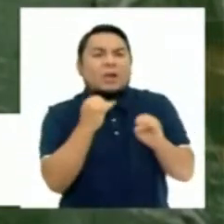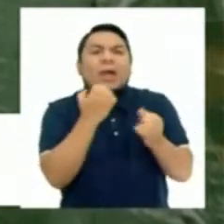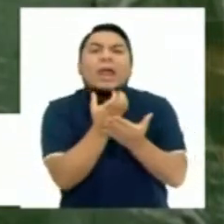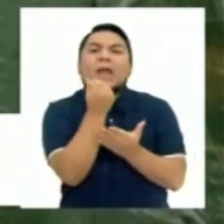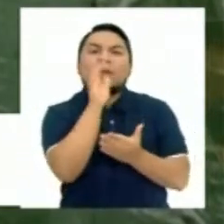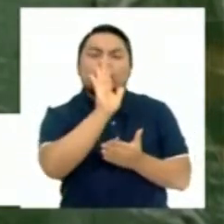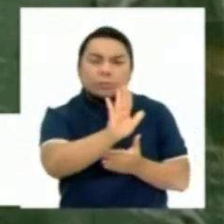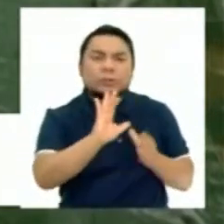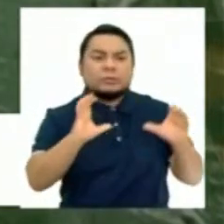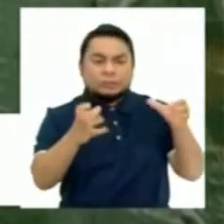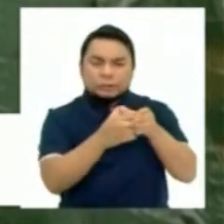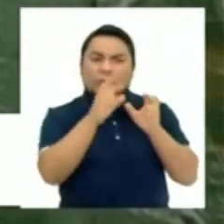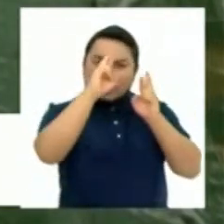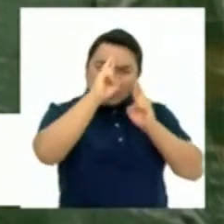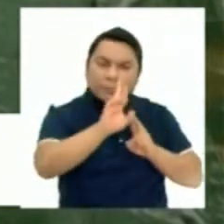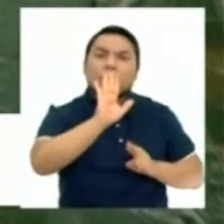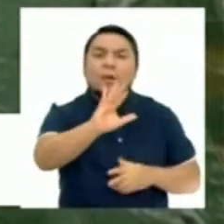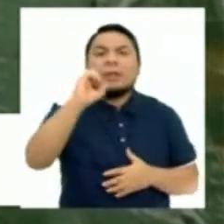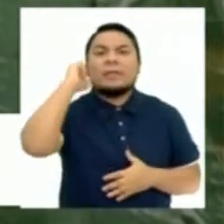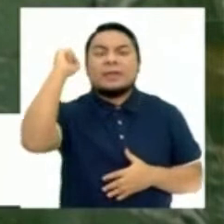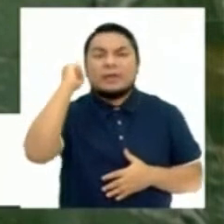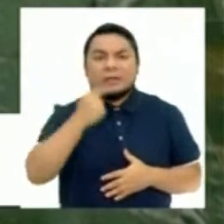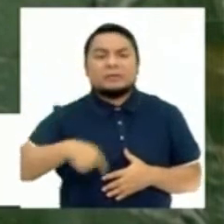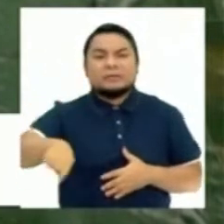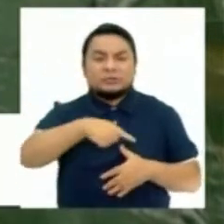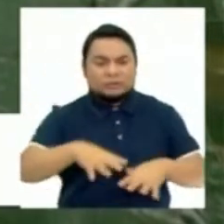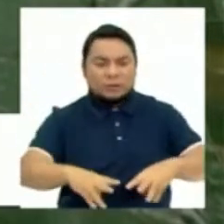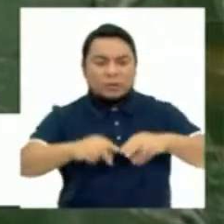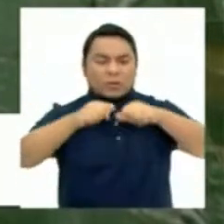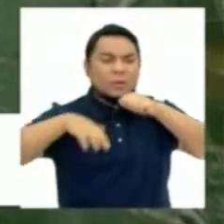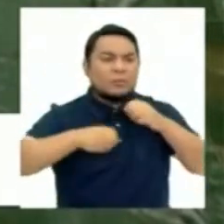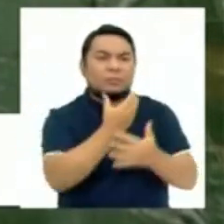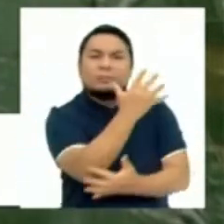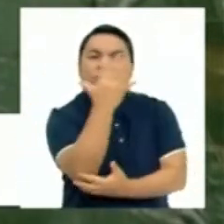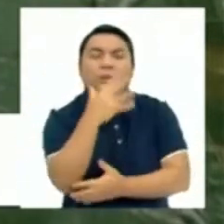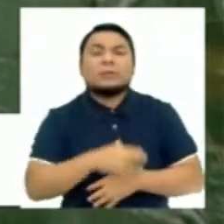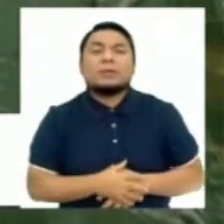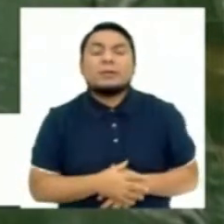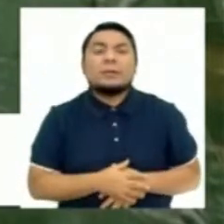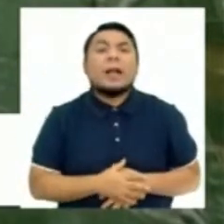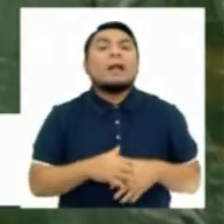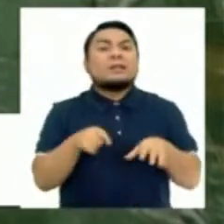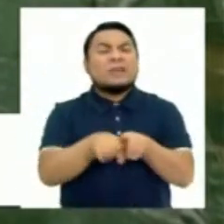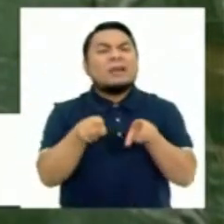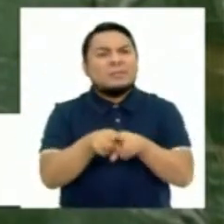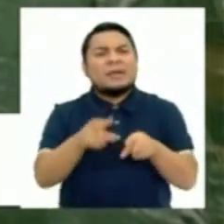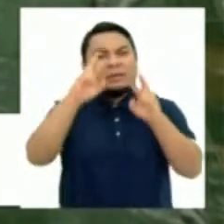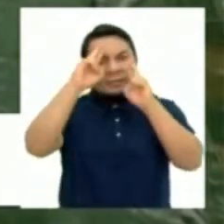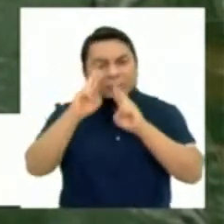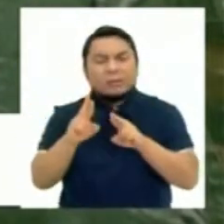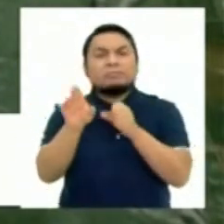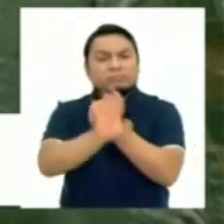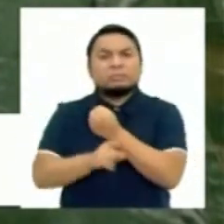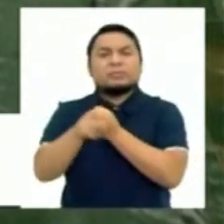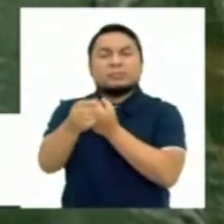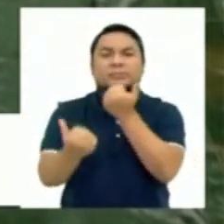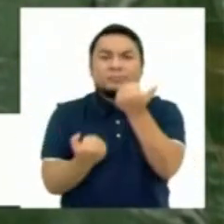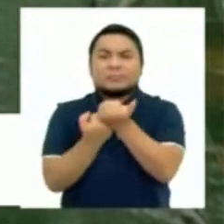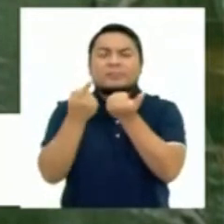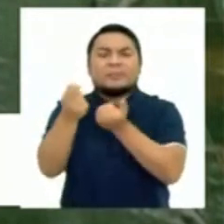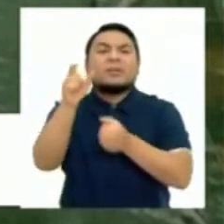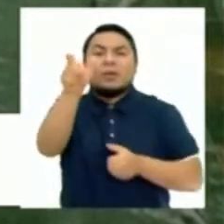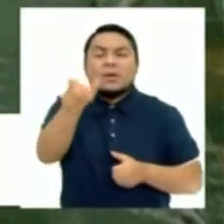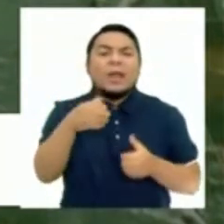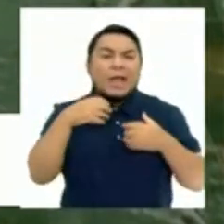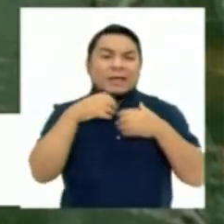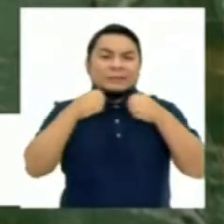y colectiva respetuosa de los derechos de la Madre Tierra. Respaldamos plenamente la histórica iniciativa del